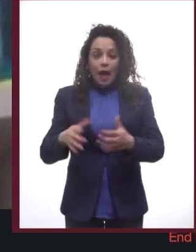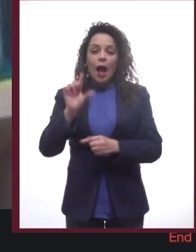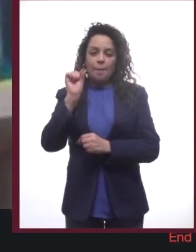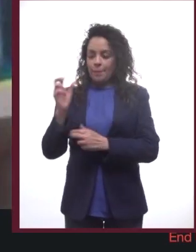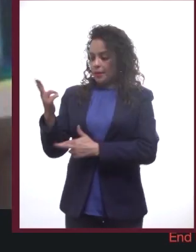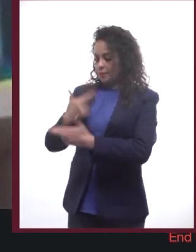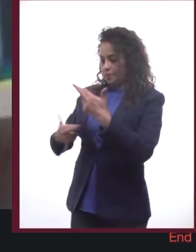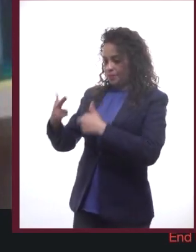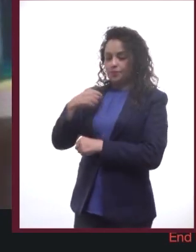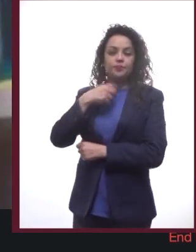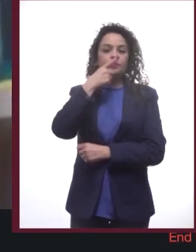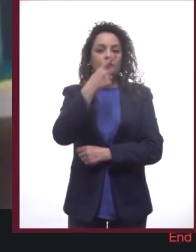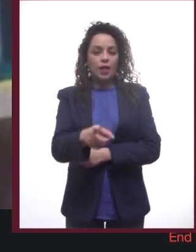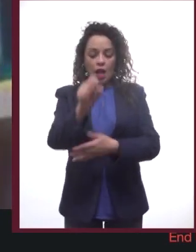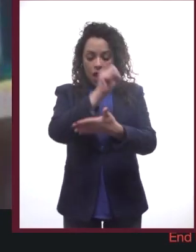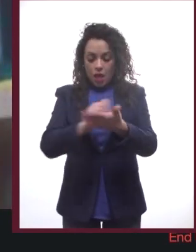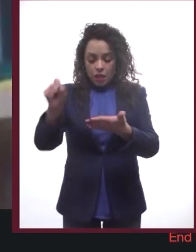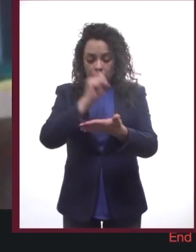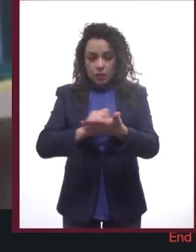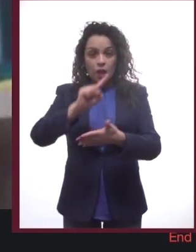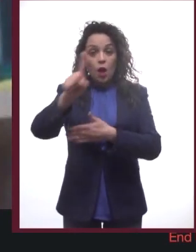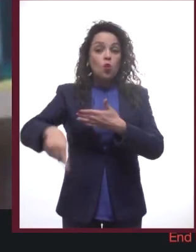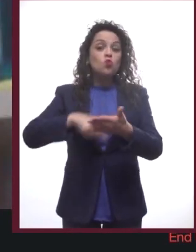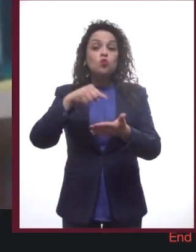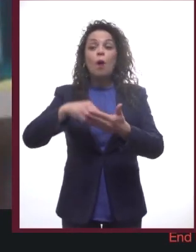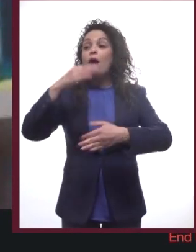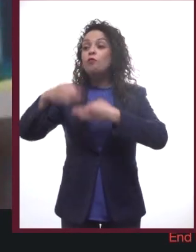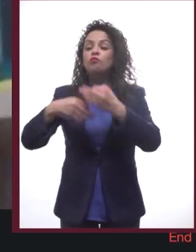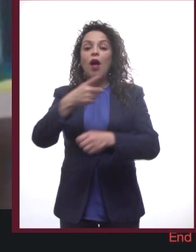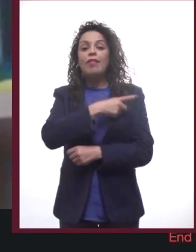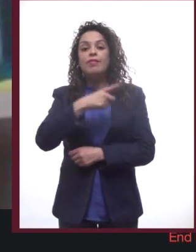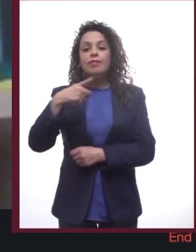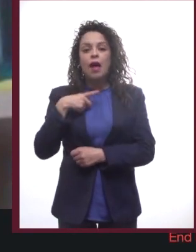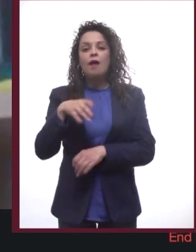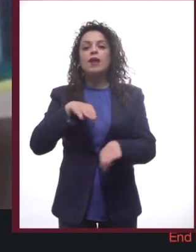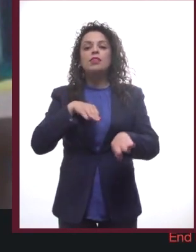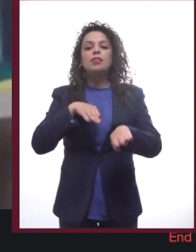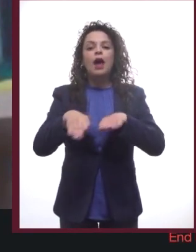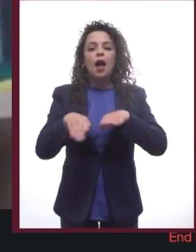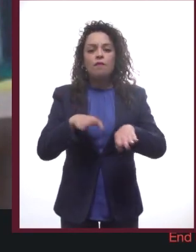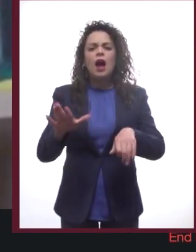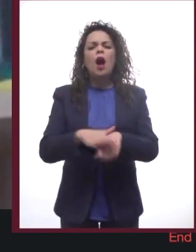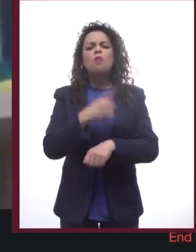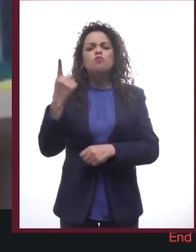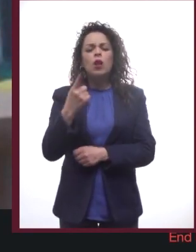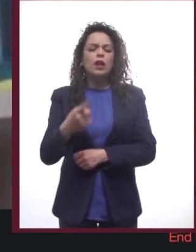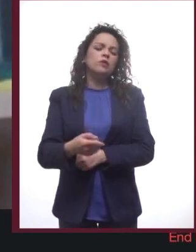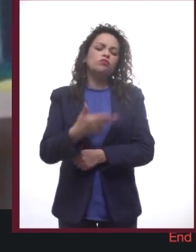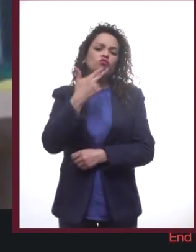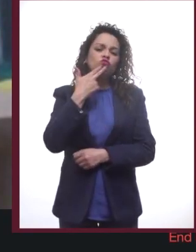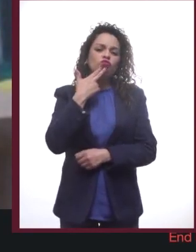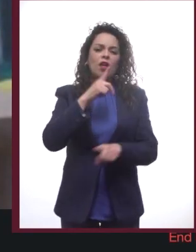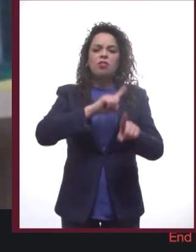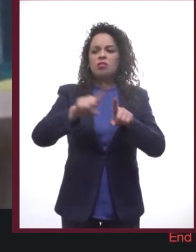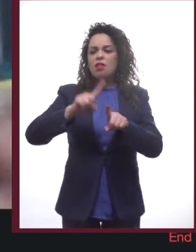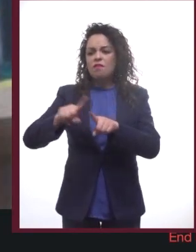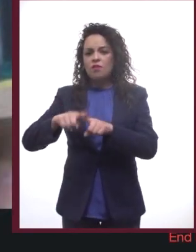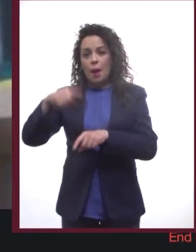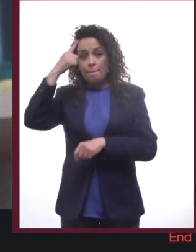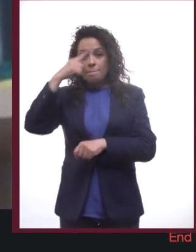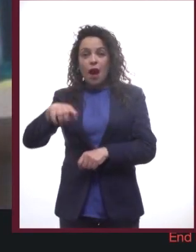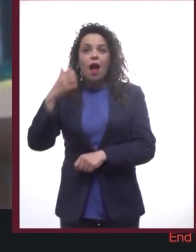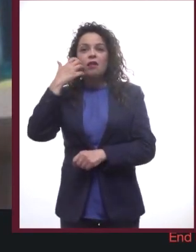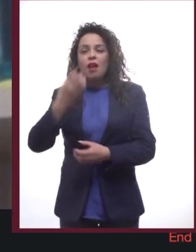poco y diría que la escritura es un lugar en el cual todos deberíamos trabajar, porque nos sirve para distintos puntos, nos sirve